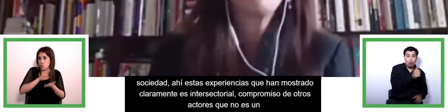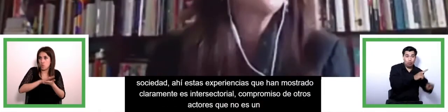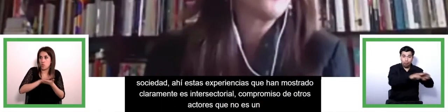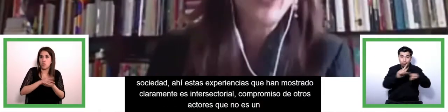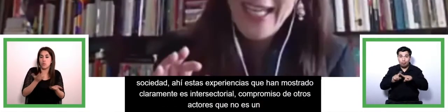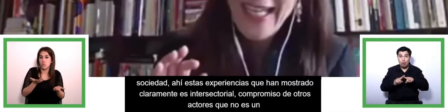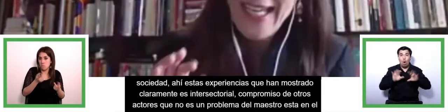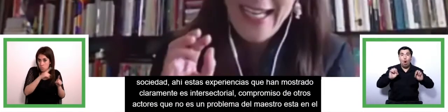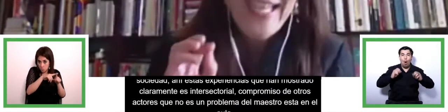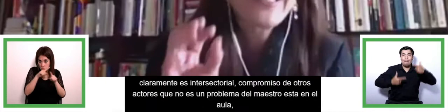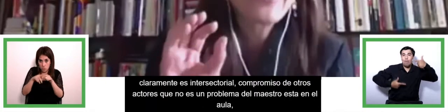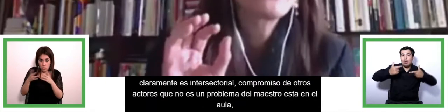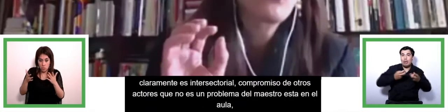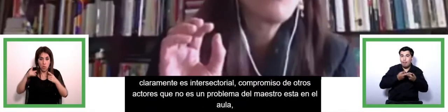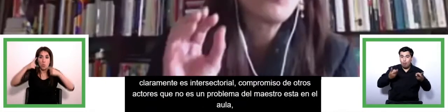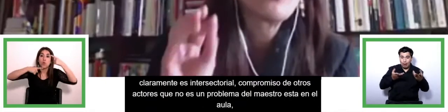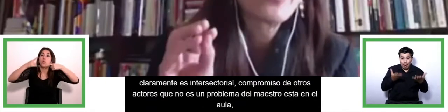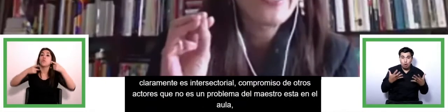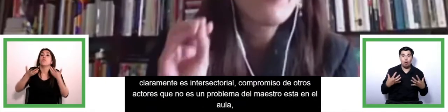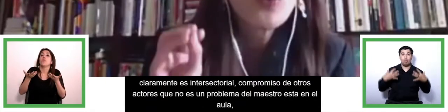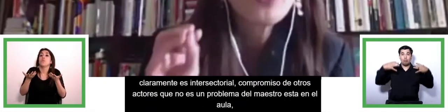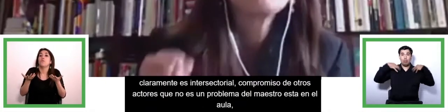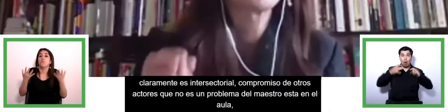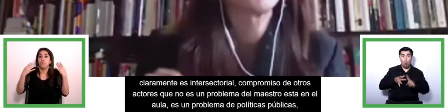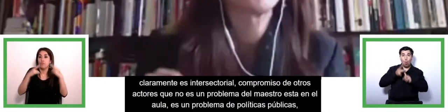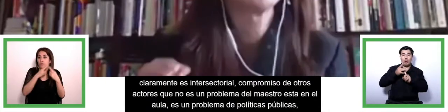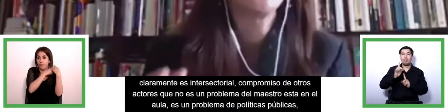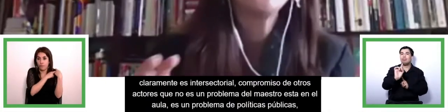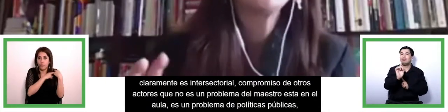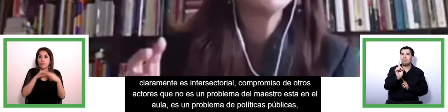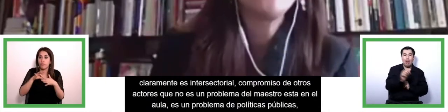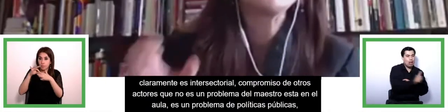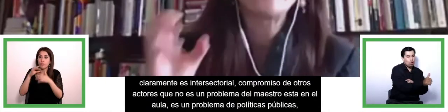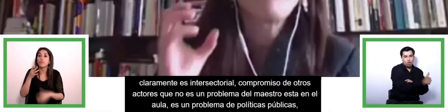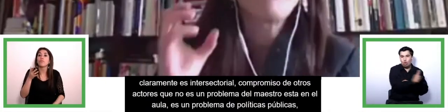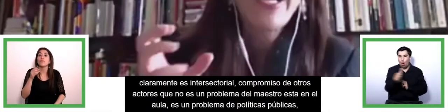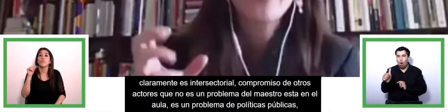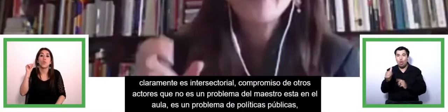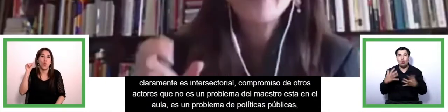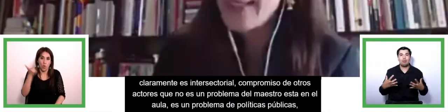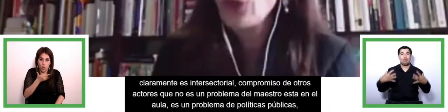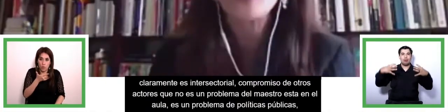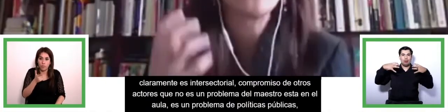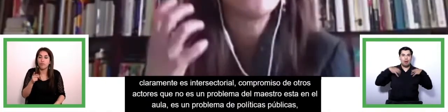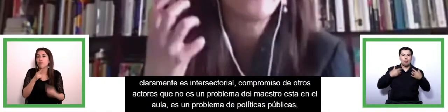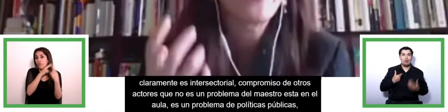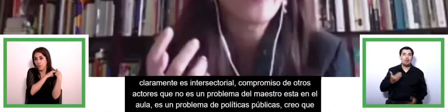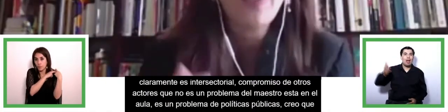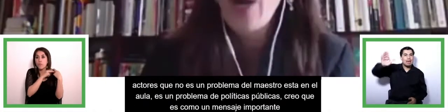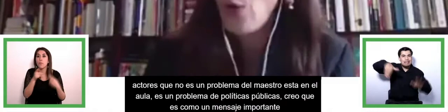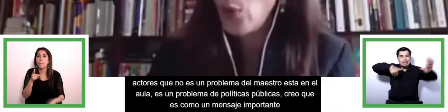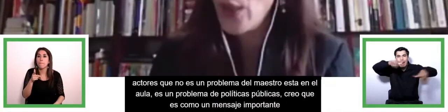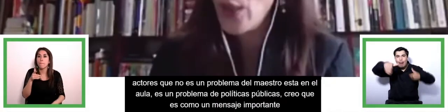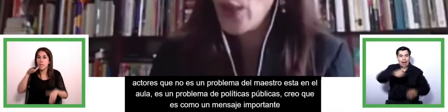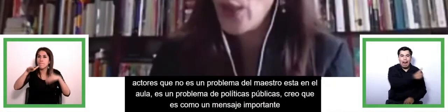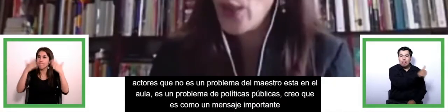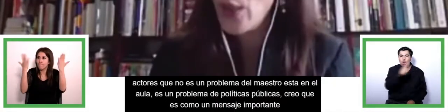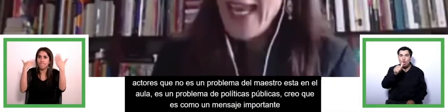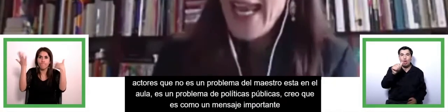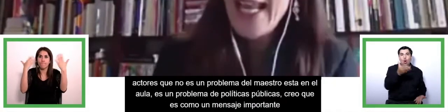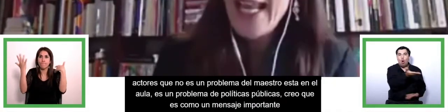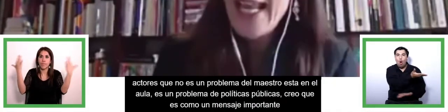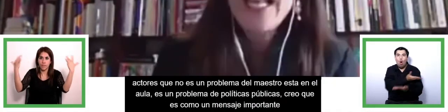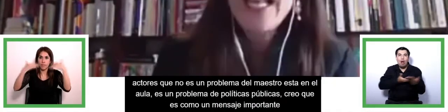pues creo que ese es como un mensaje muy importante de llamar a la intersectorialidad y al trabajo